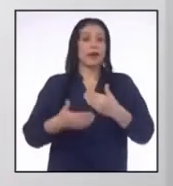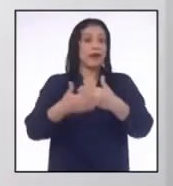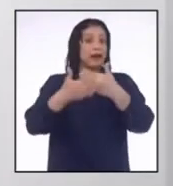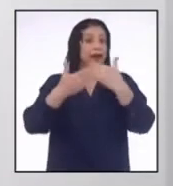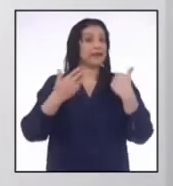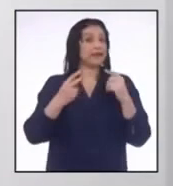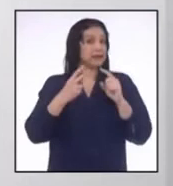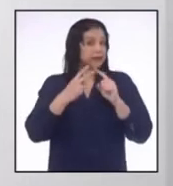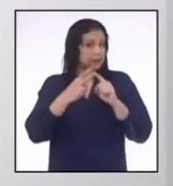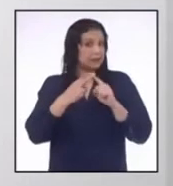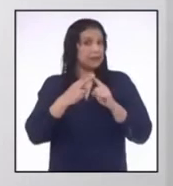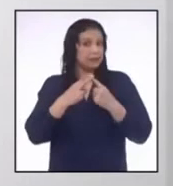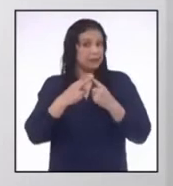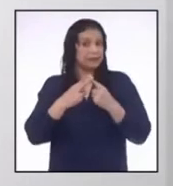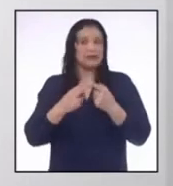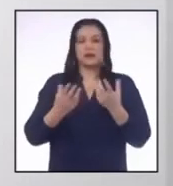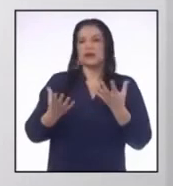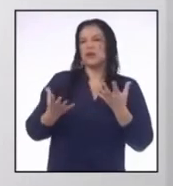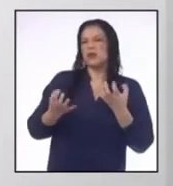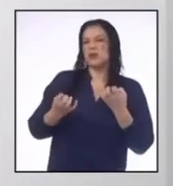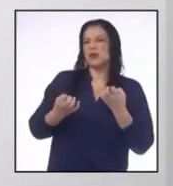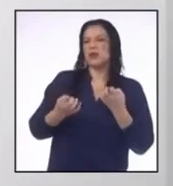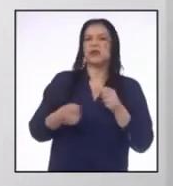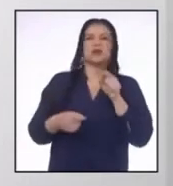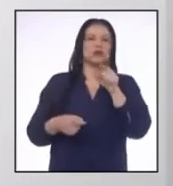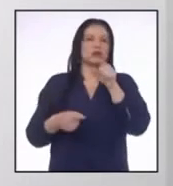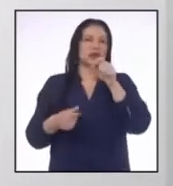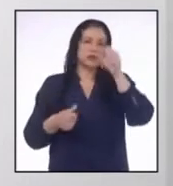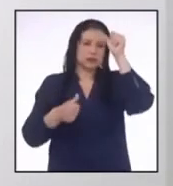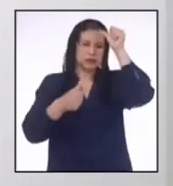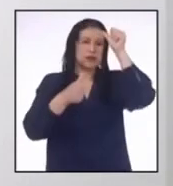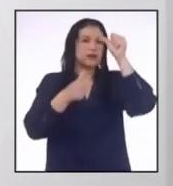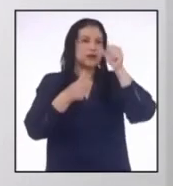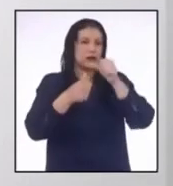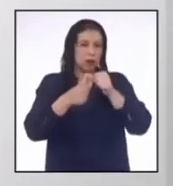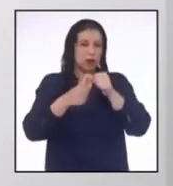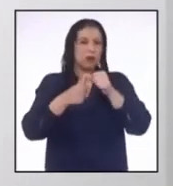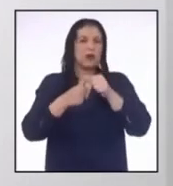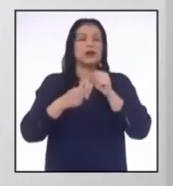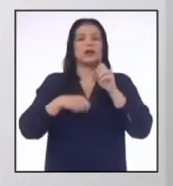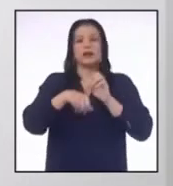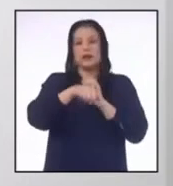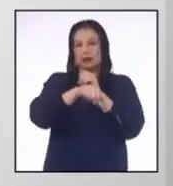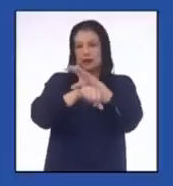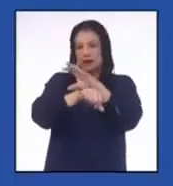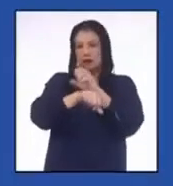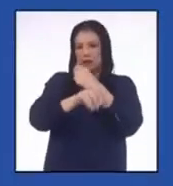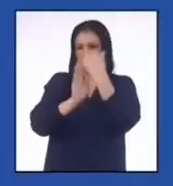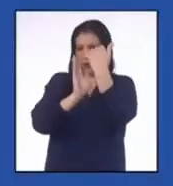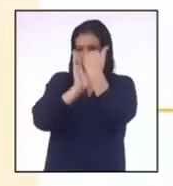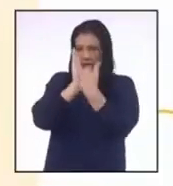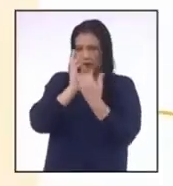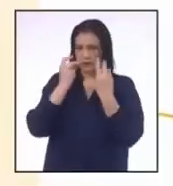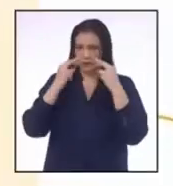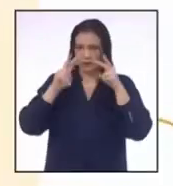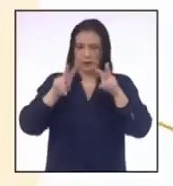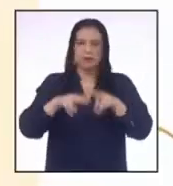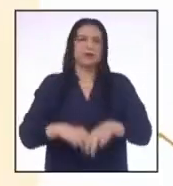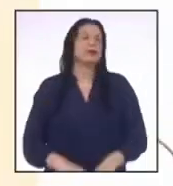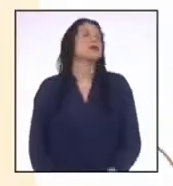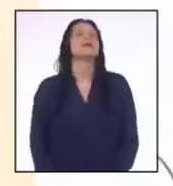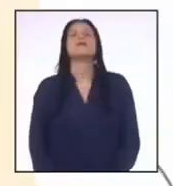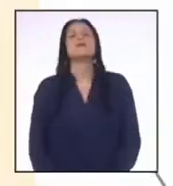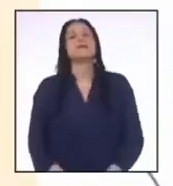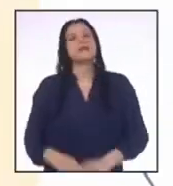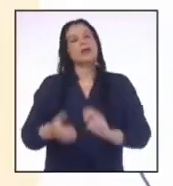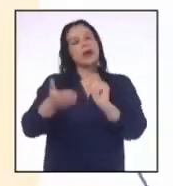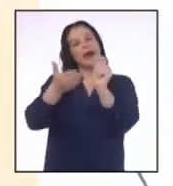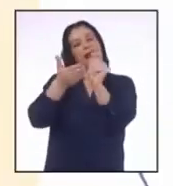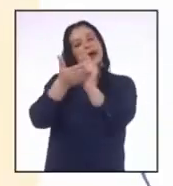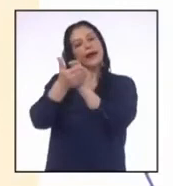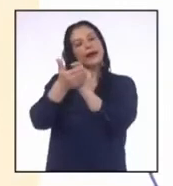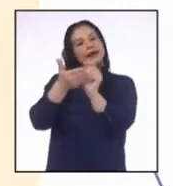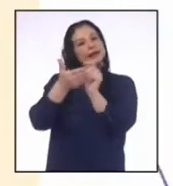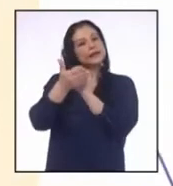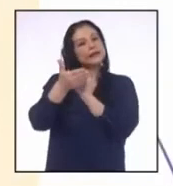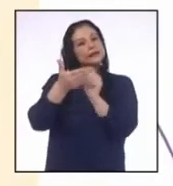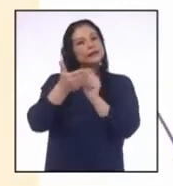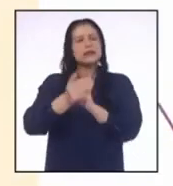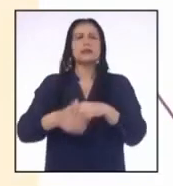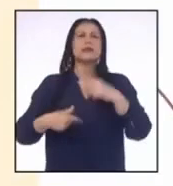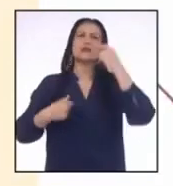Antes de empezar, quisiera que tengan presente estas recomendaciones. Escribe de